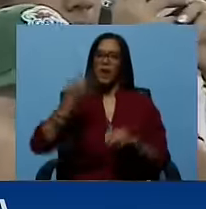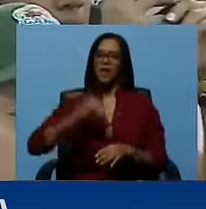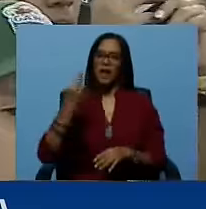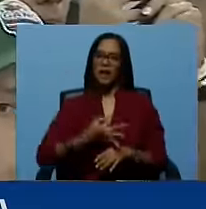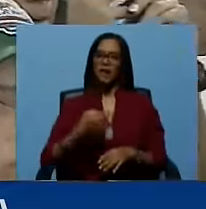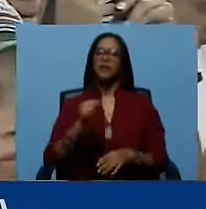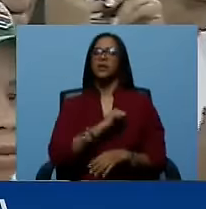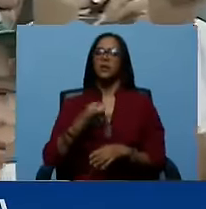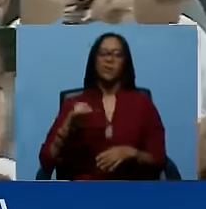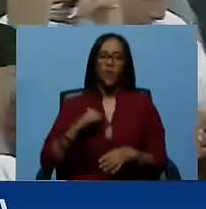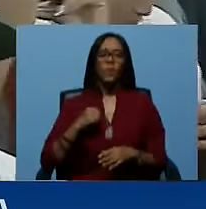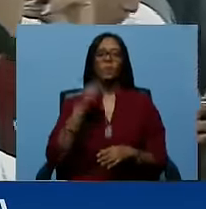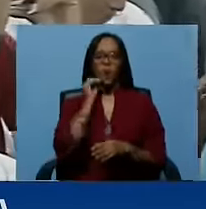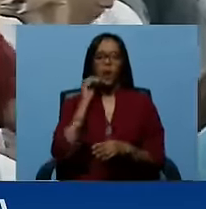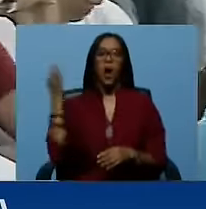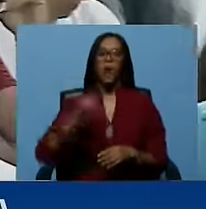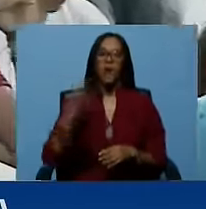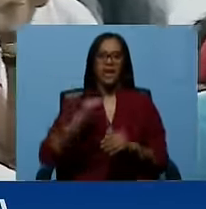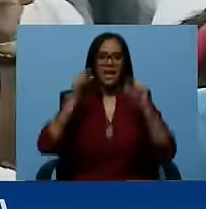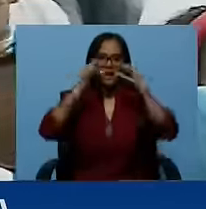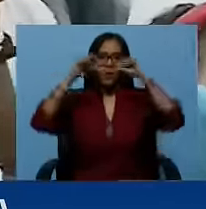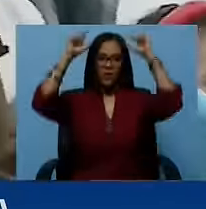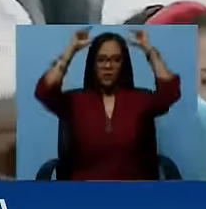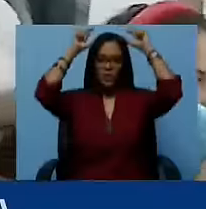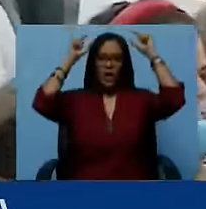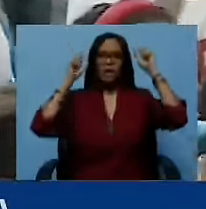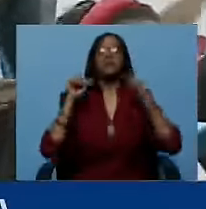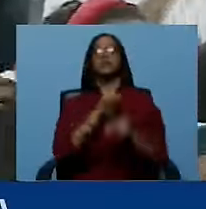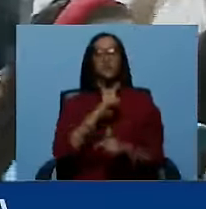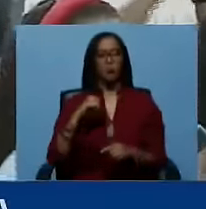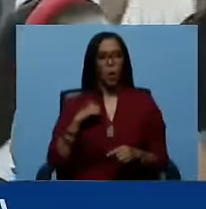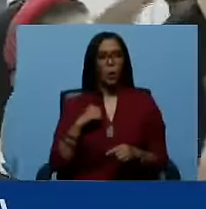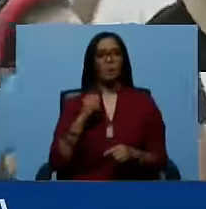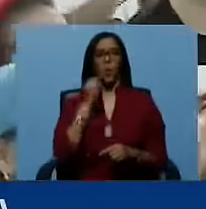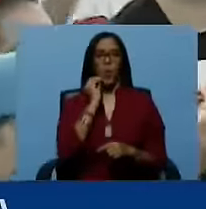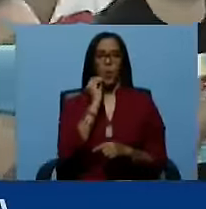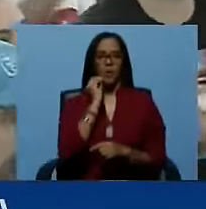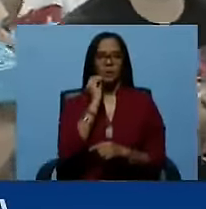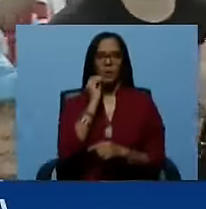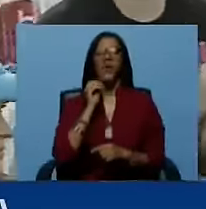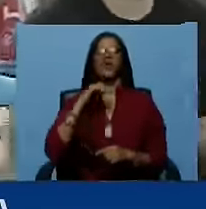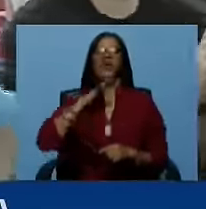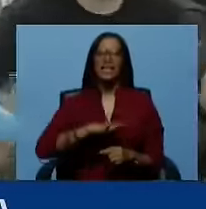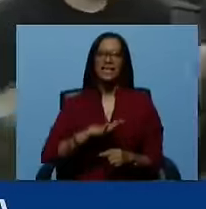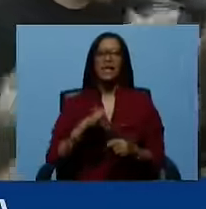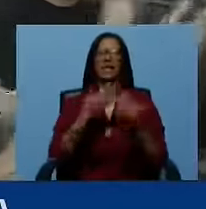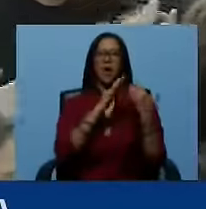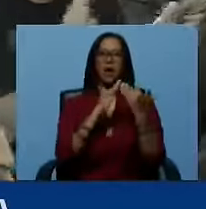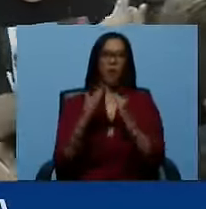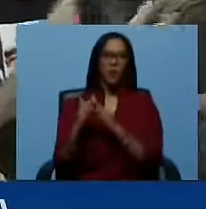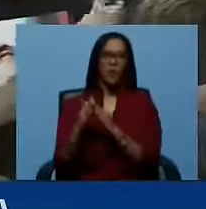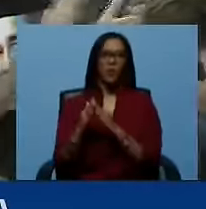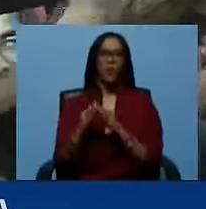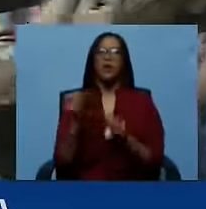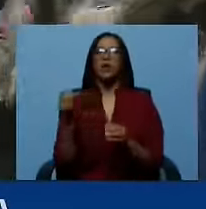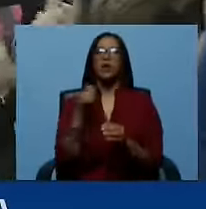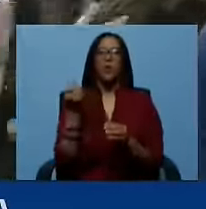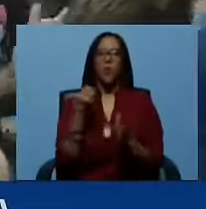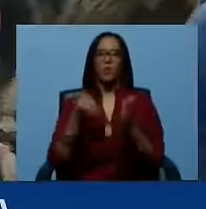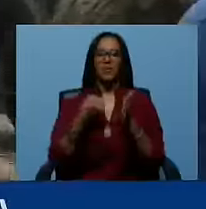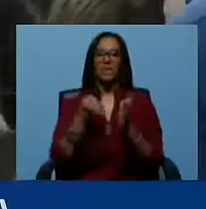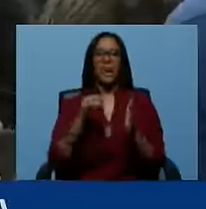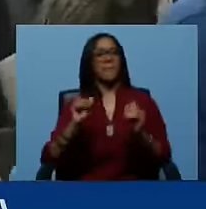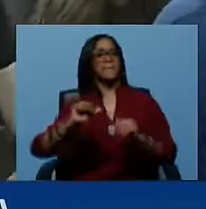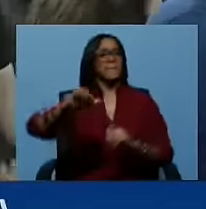juventud original y robinsoniana. Somos juventud que está en las comunas como instancia máxima